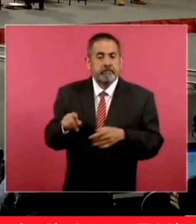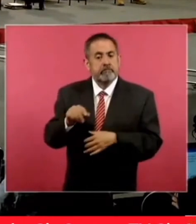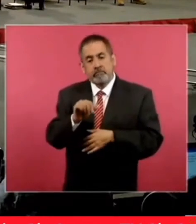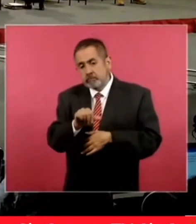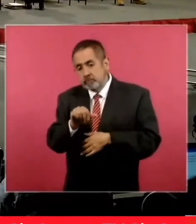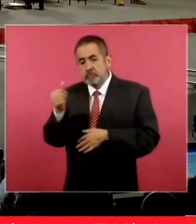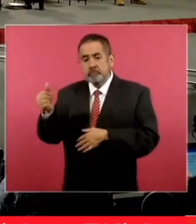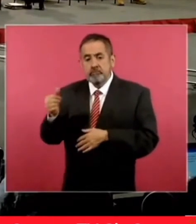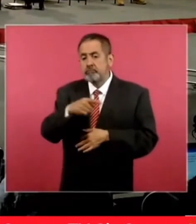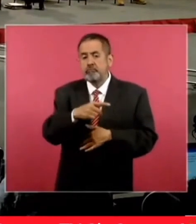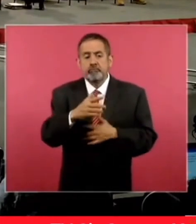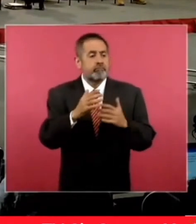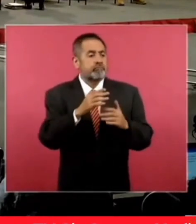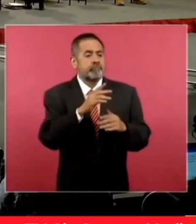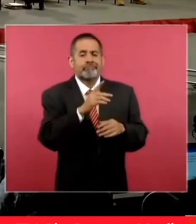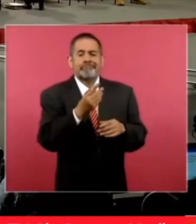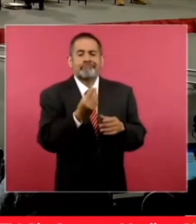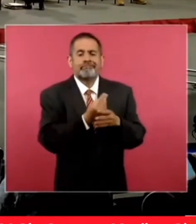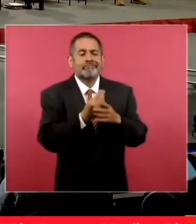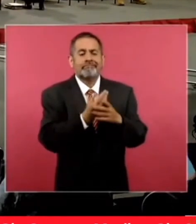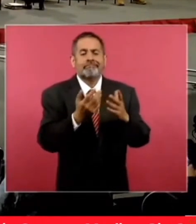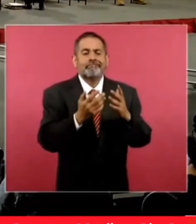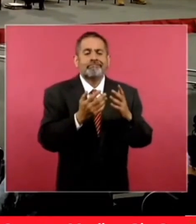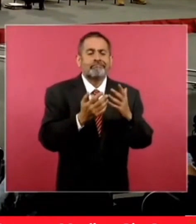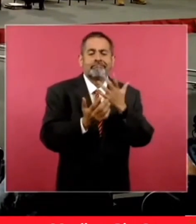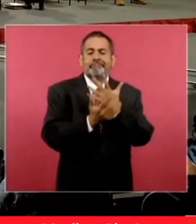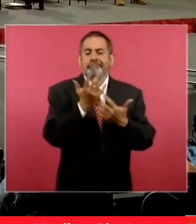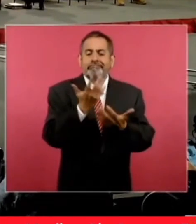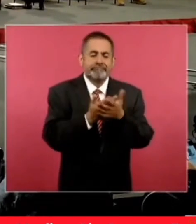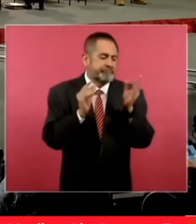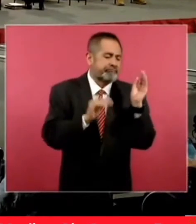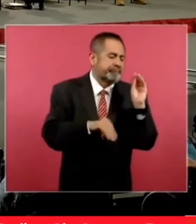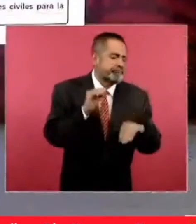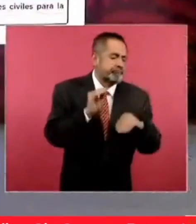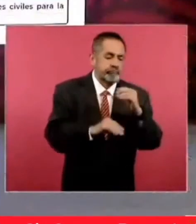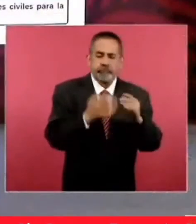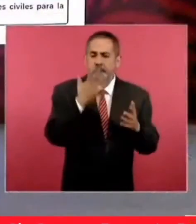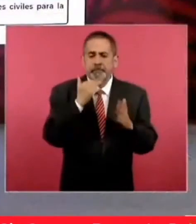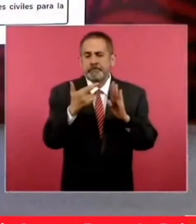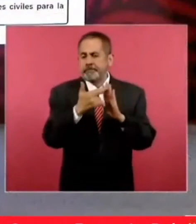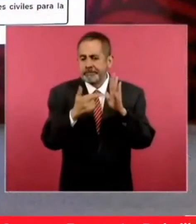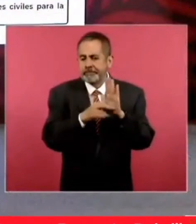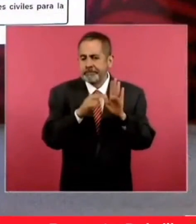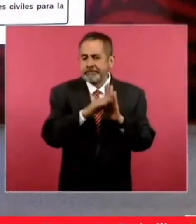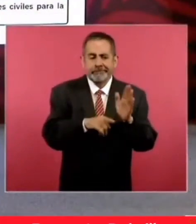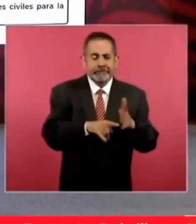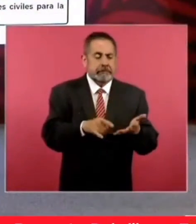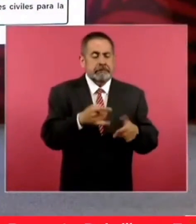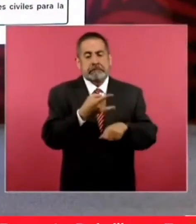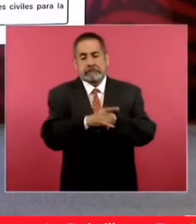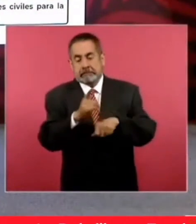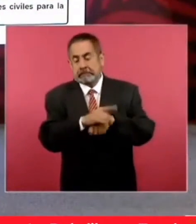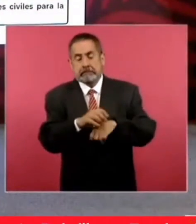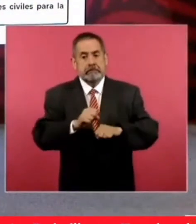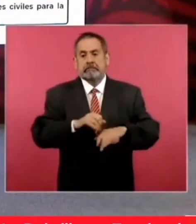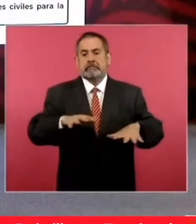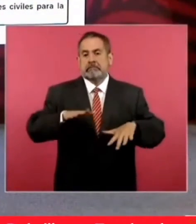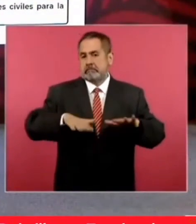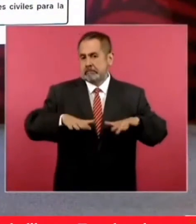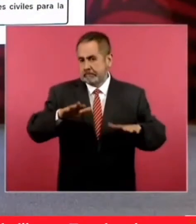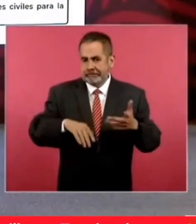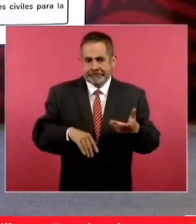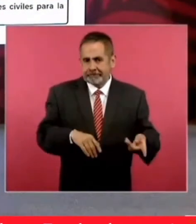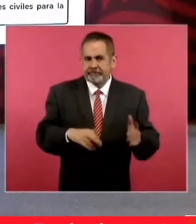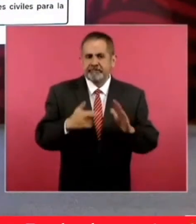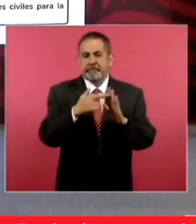casera no cumple con normas de es inestable al no cumplir con